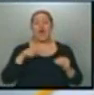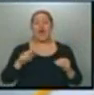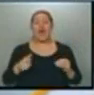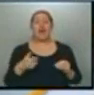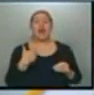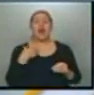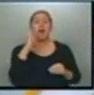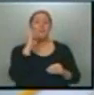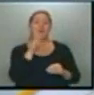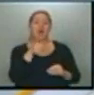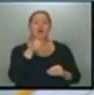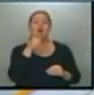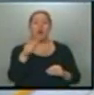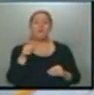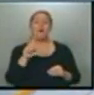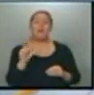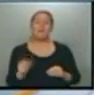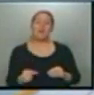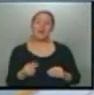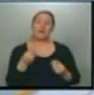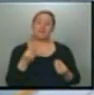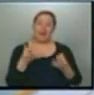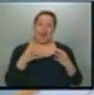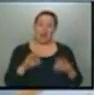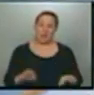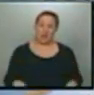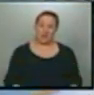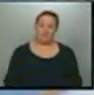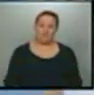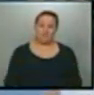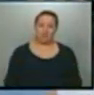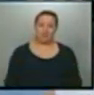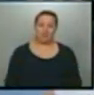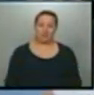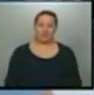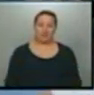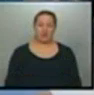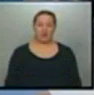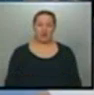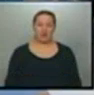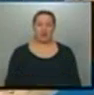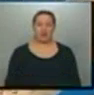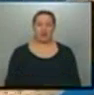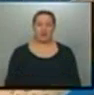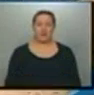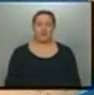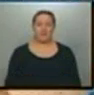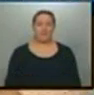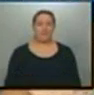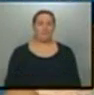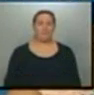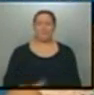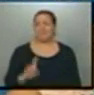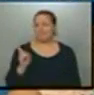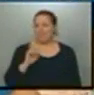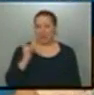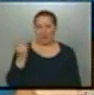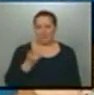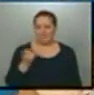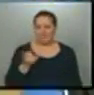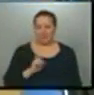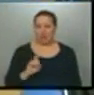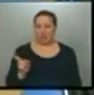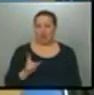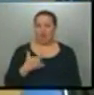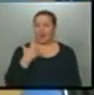la Copa América. Qué casualidad. Qué y se fue a ver la Copa América. Era mentira. No, no era mentira. Si está en la cancha. Tenemos